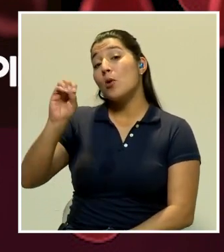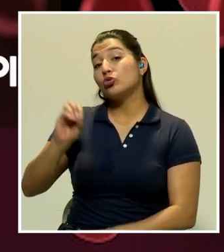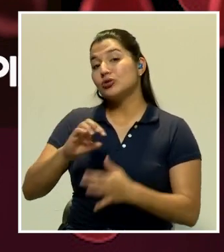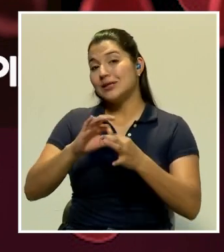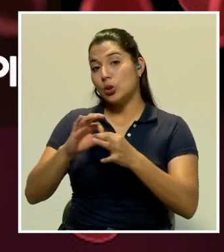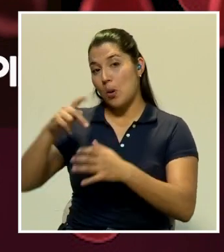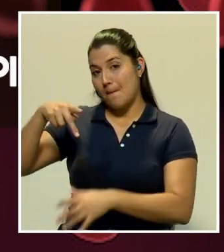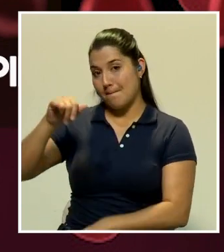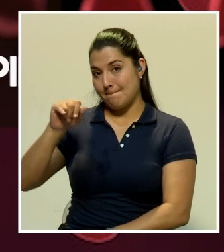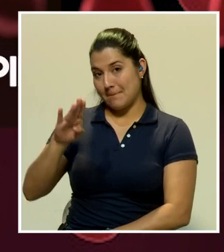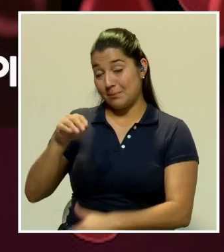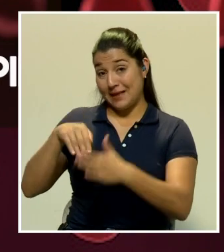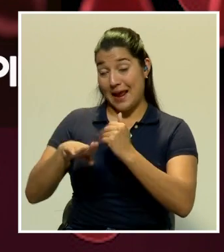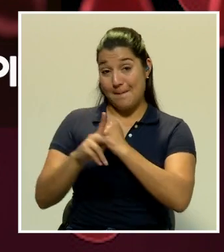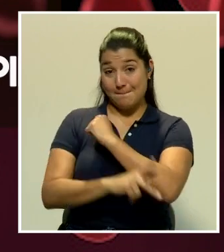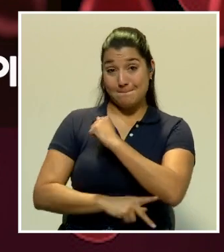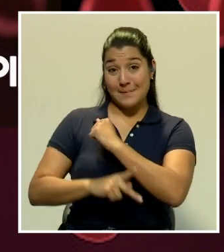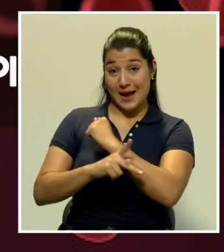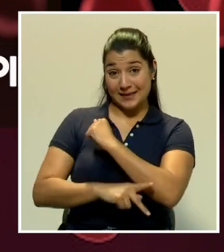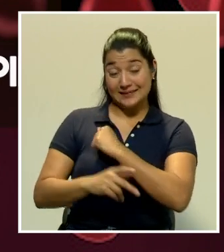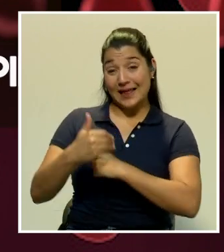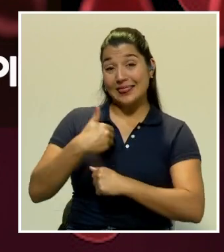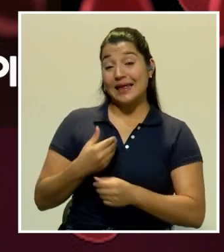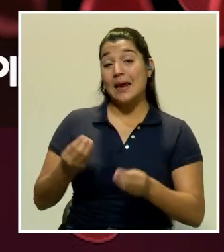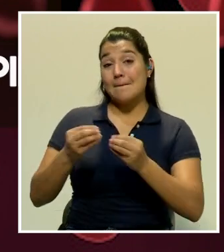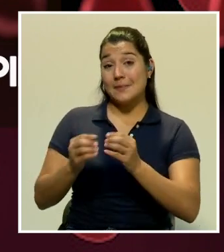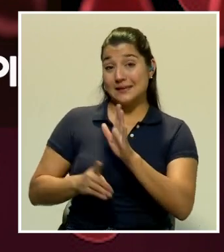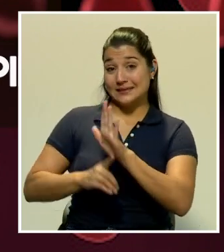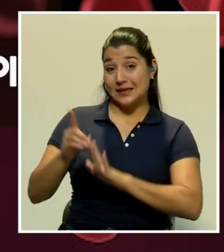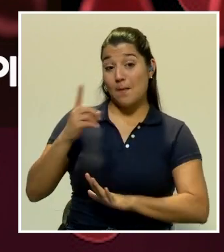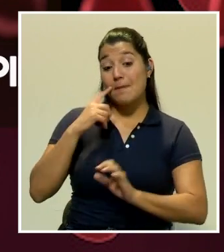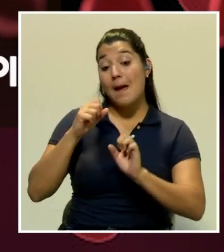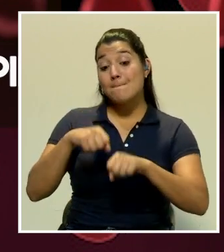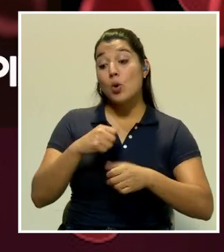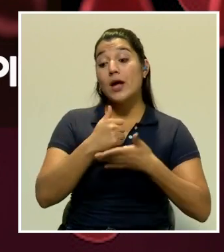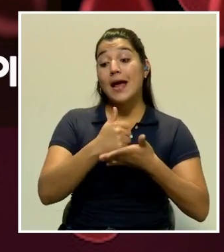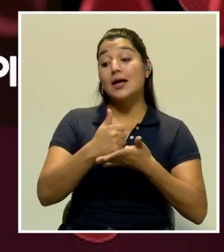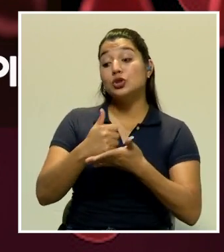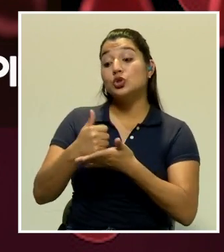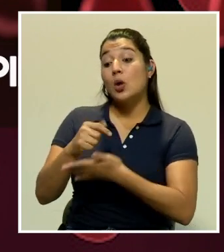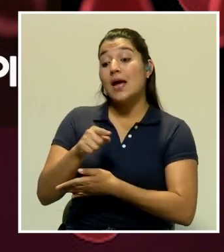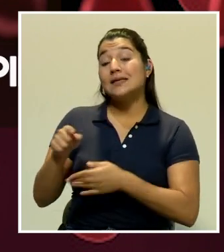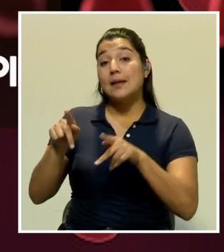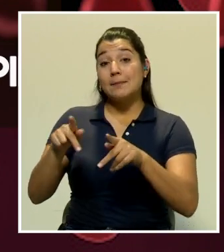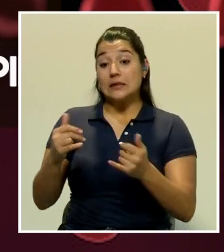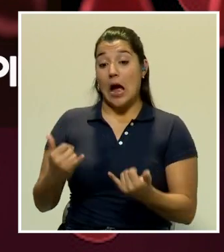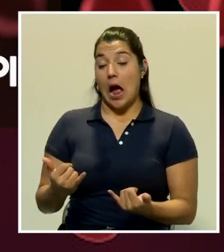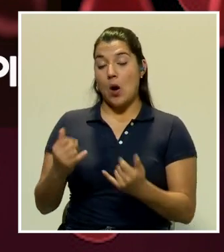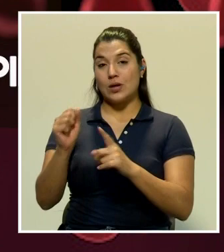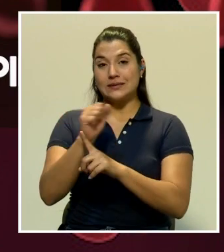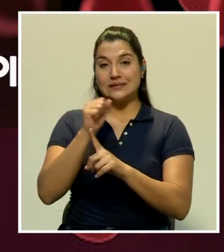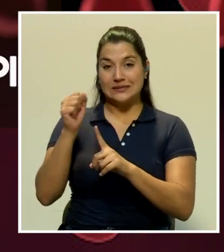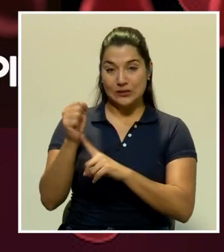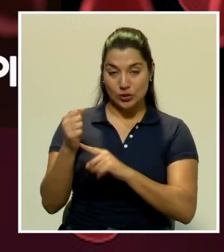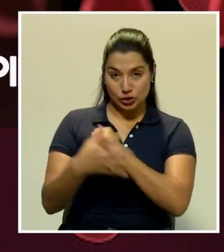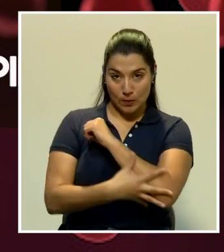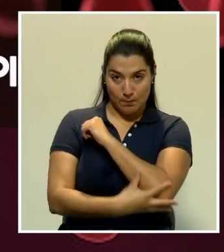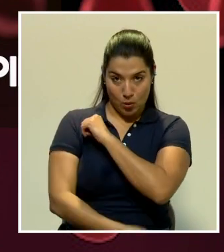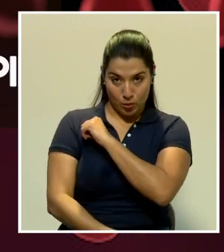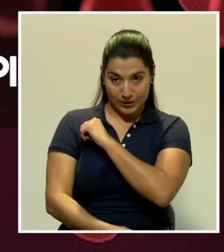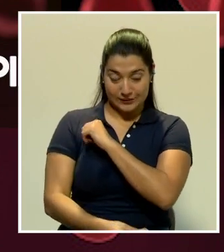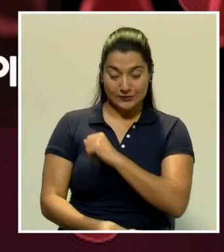de mayor desarrollo para llegar a todas las personas que se encontrarán o que se encuentran en situación de